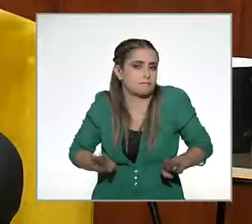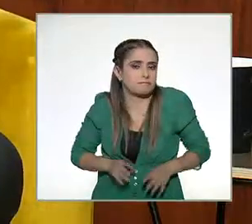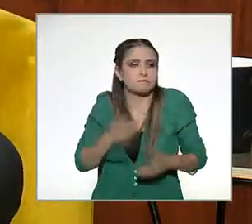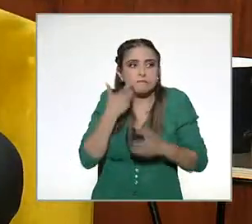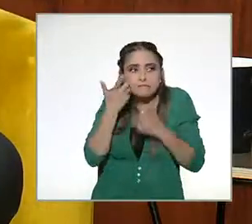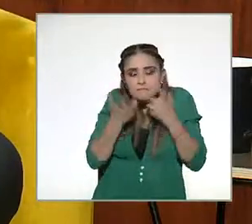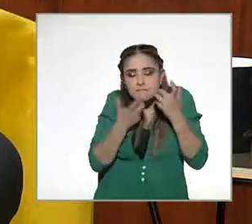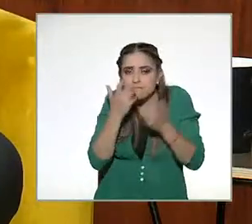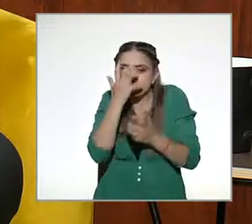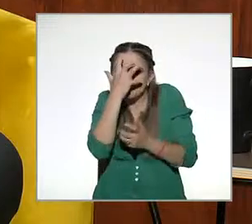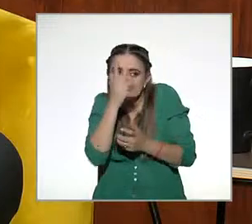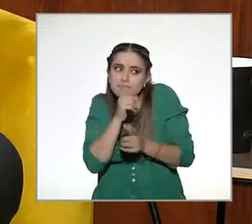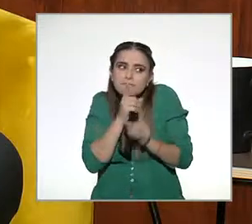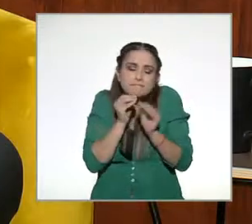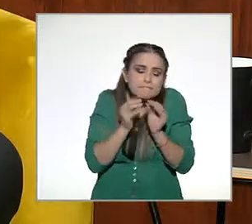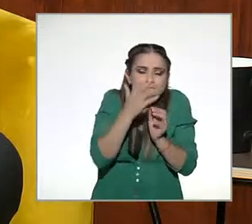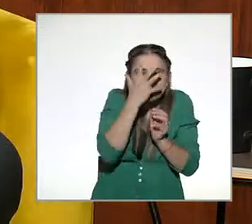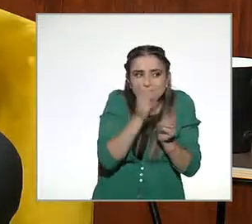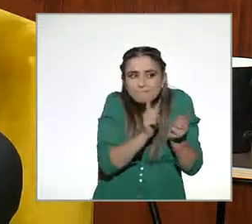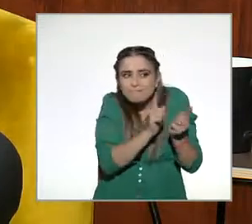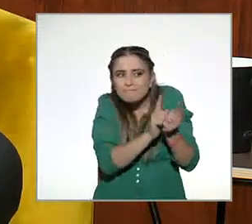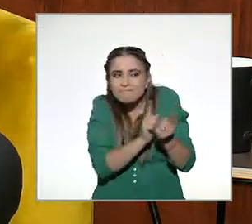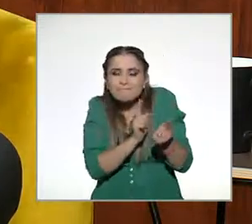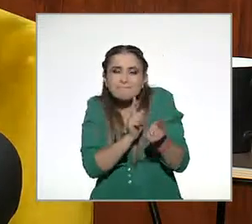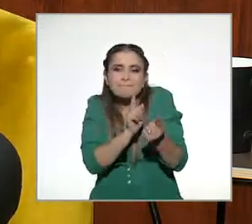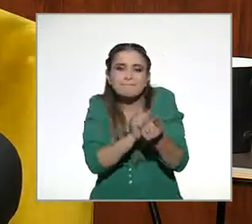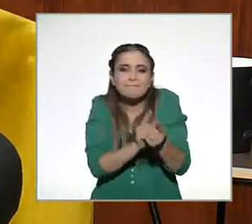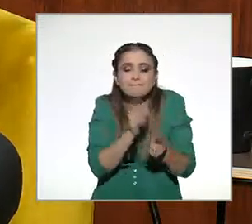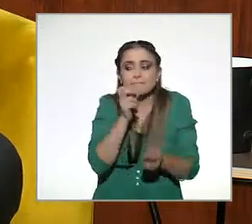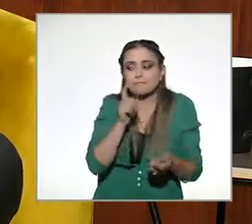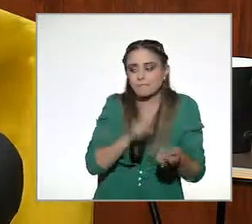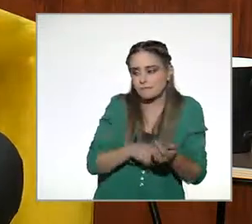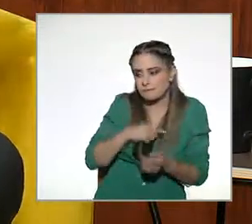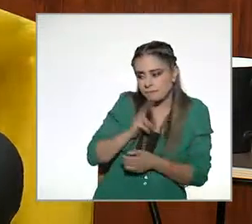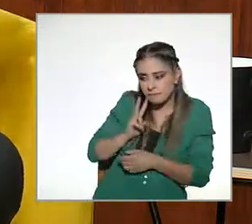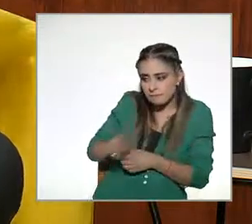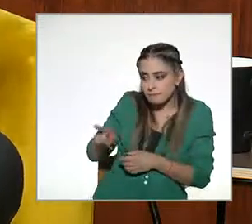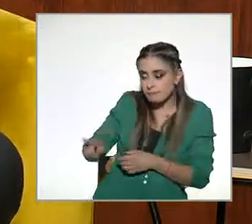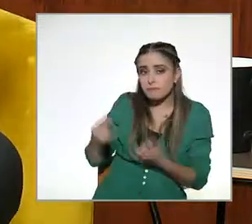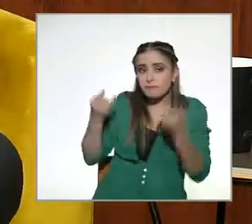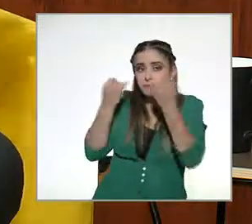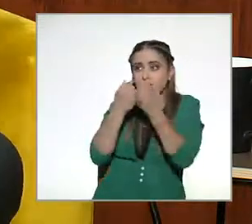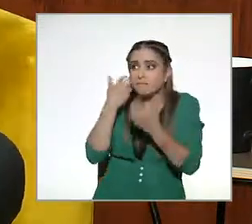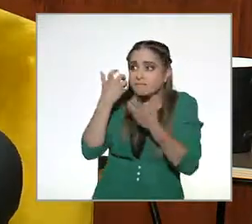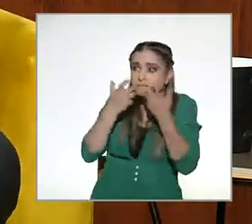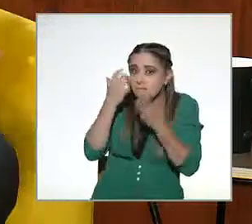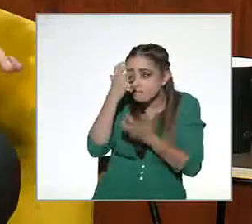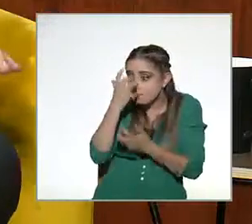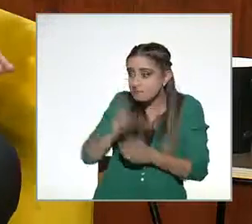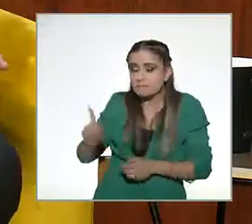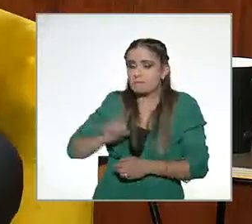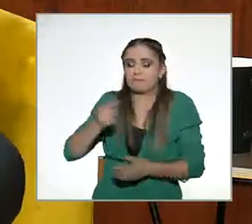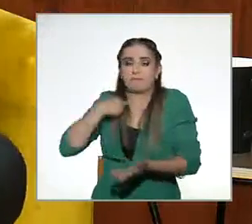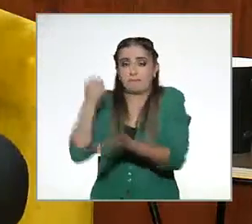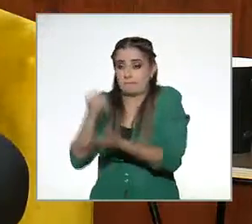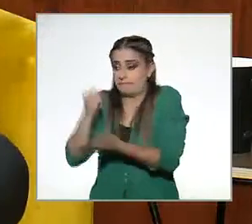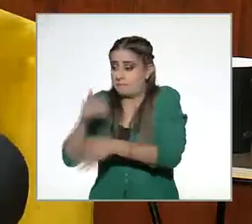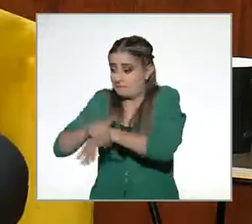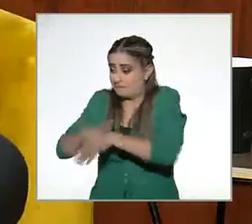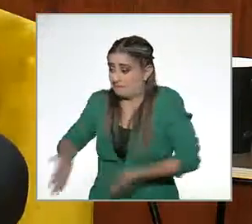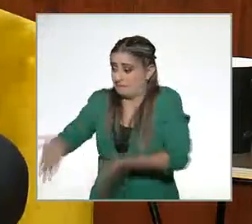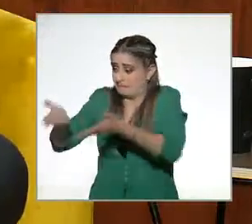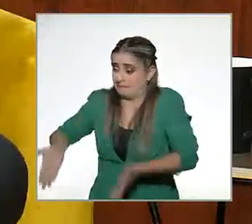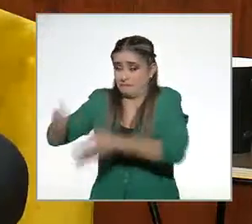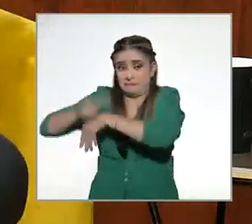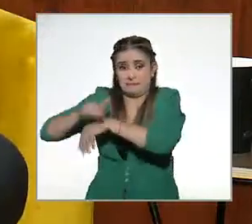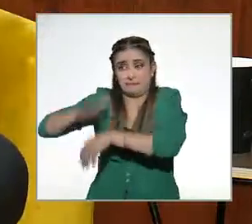introvertida, y me va a dar un pavor que ella o él pase lo mismo que yo, y entonces también la voy a empujar a hacer eso. Entonces,